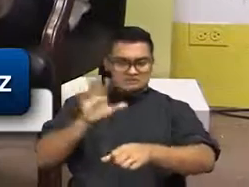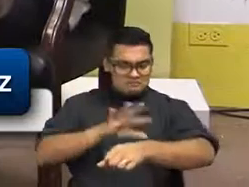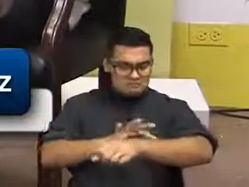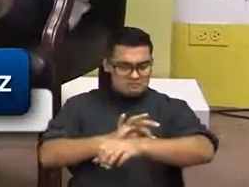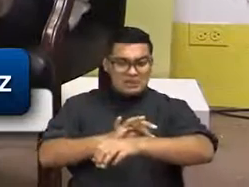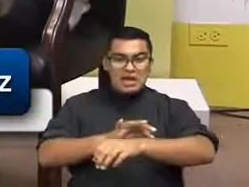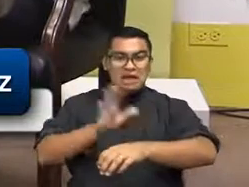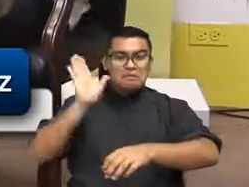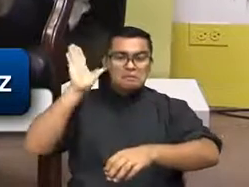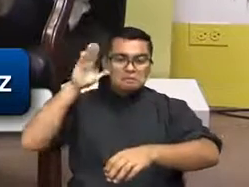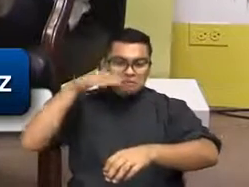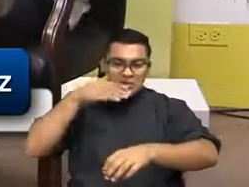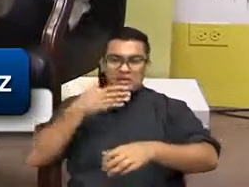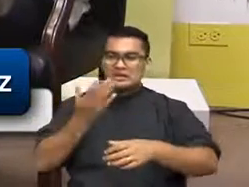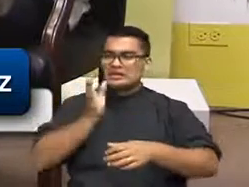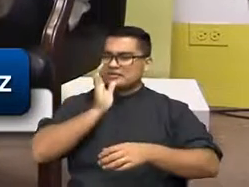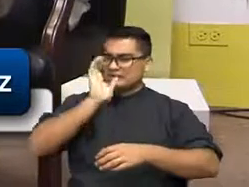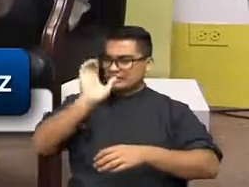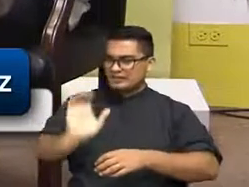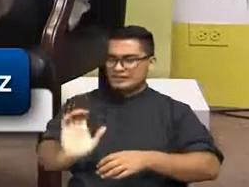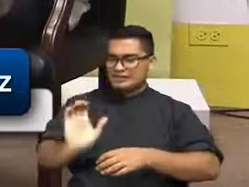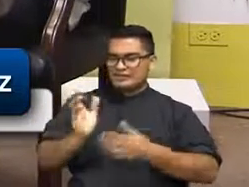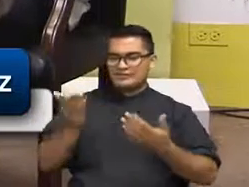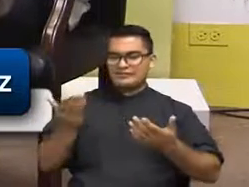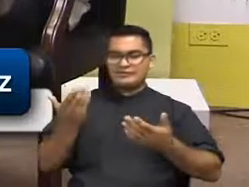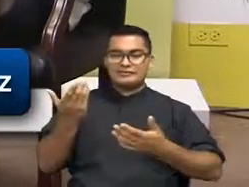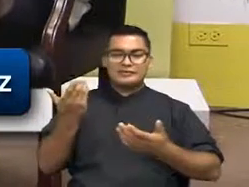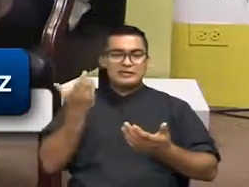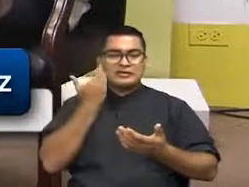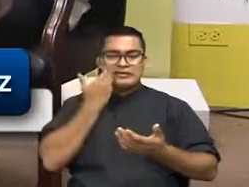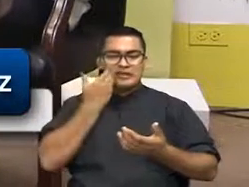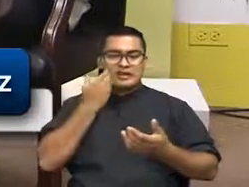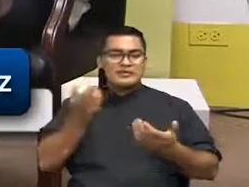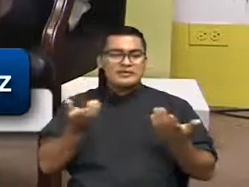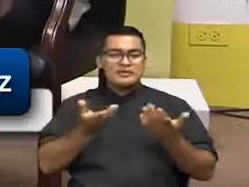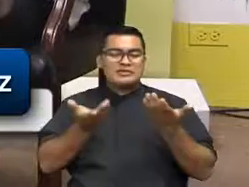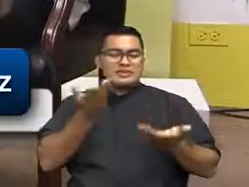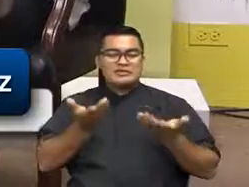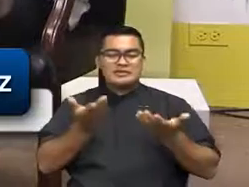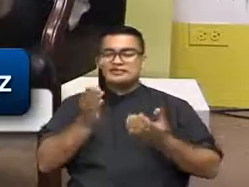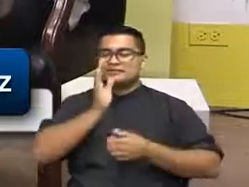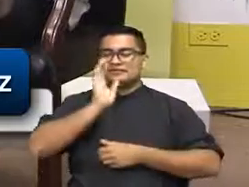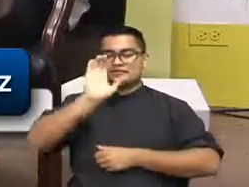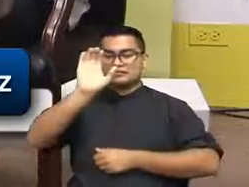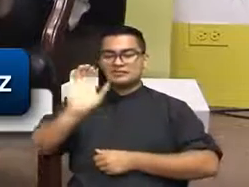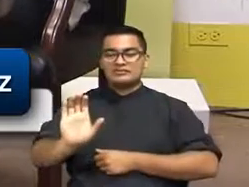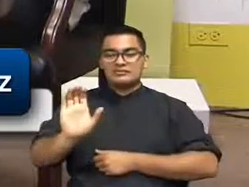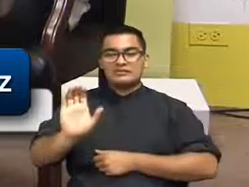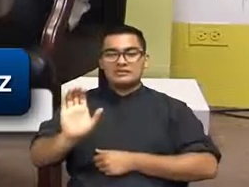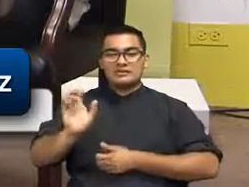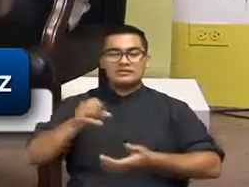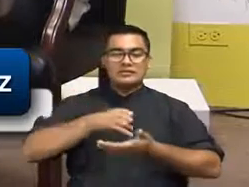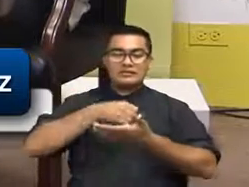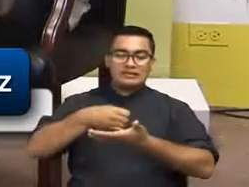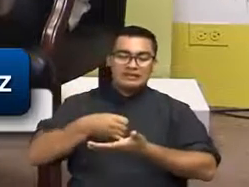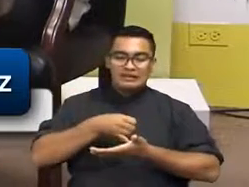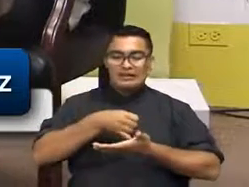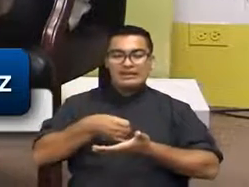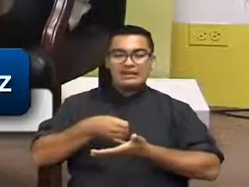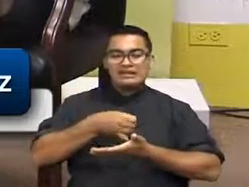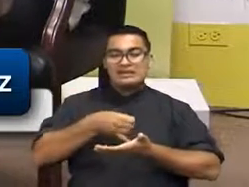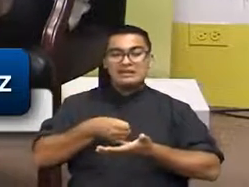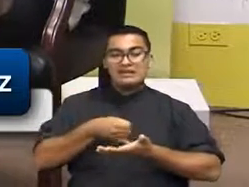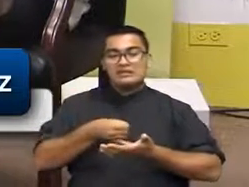miran a los niños que están pálidos, con diferentes síntomas como por ejemplo que están, ellos les dicen debilidad, que nosotros lo llamamos